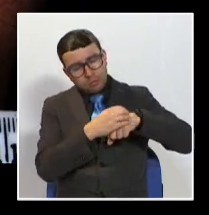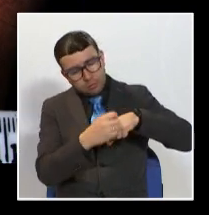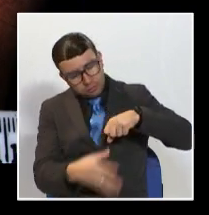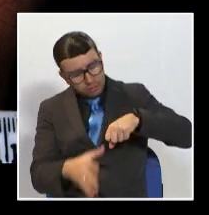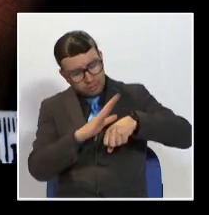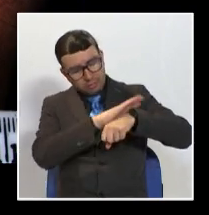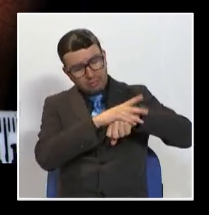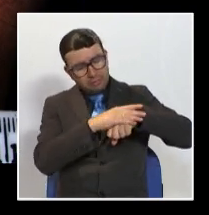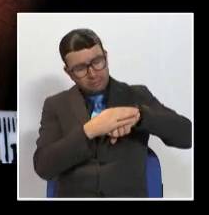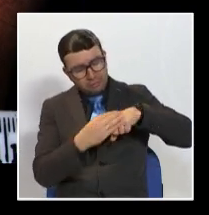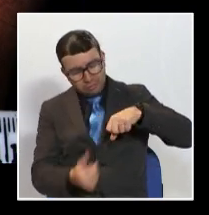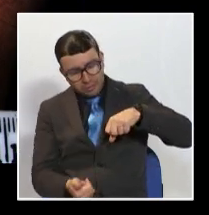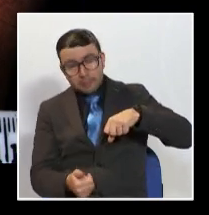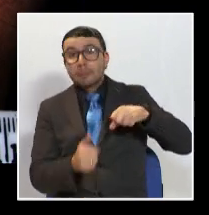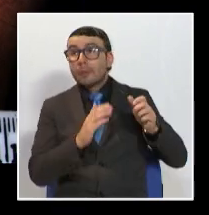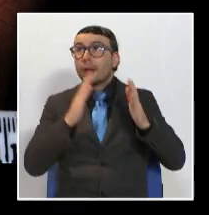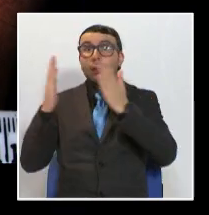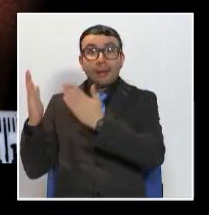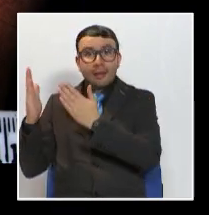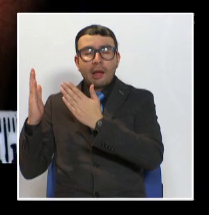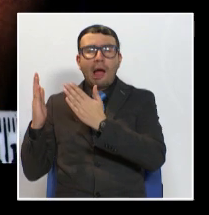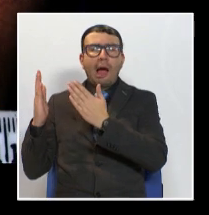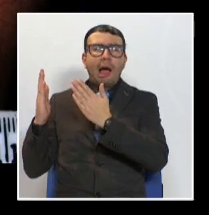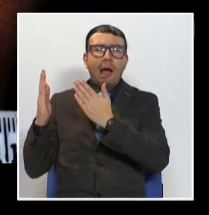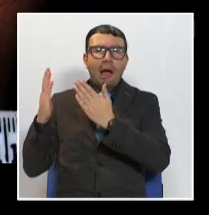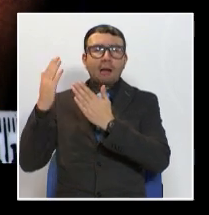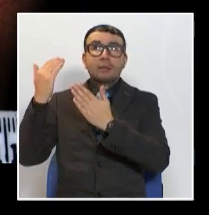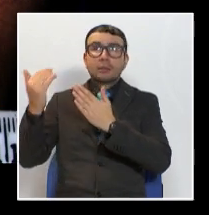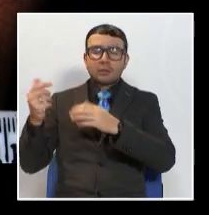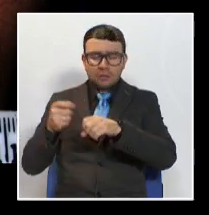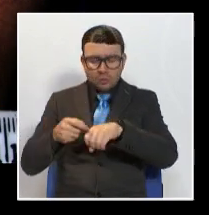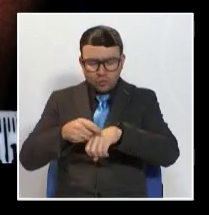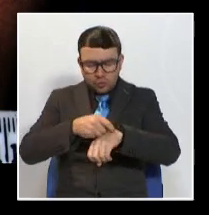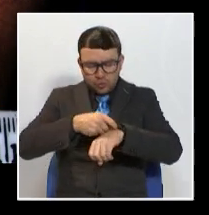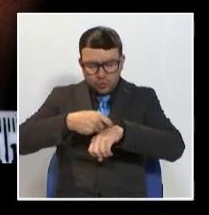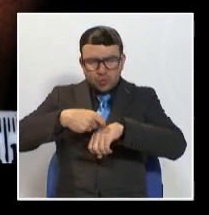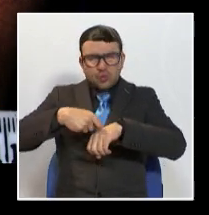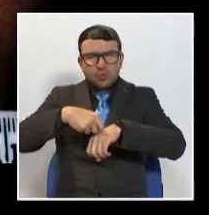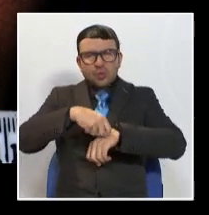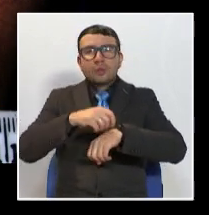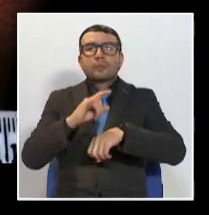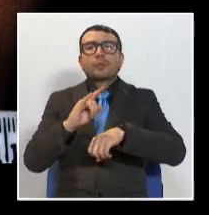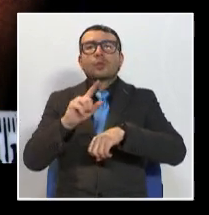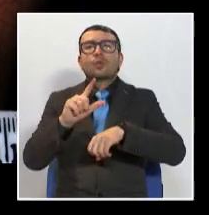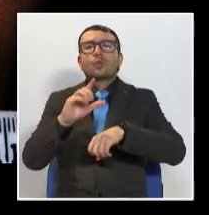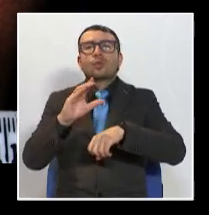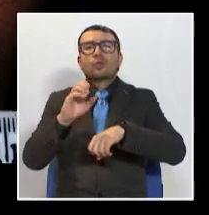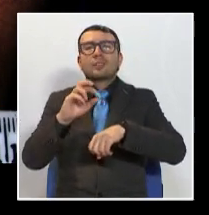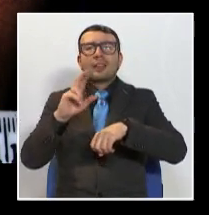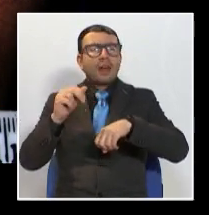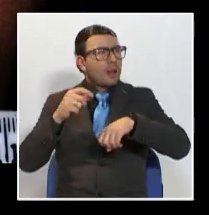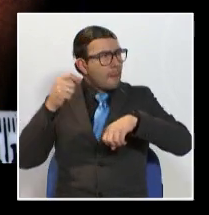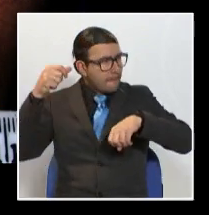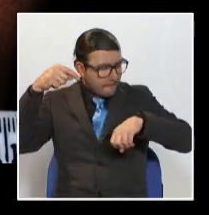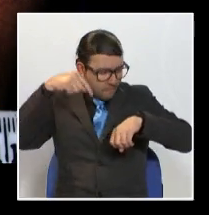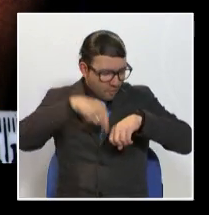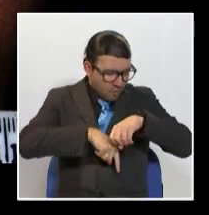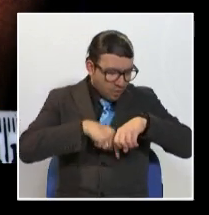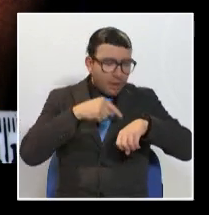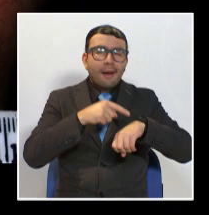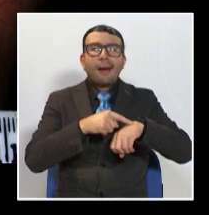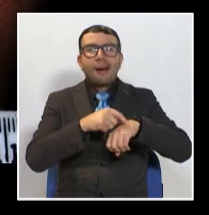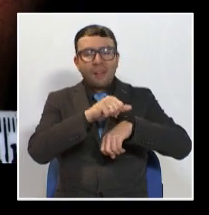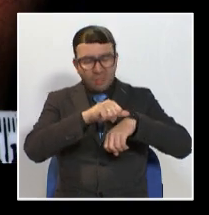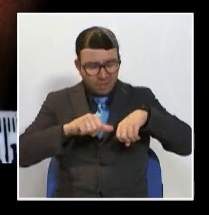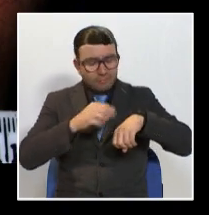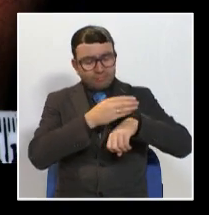de la piel. Y el lado derecho una úlcera, como vemos hay una pérdida más sustancial de tejido profunda, en este caso deja cicatriz y